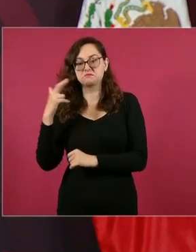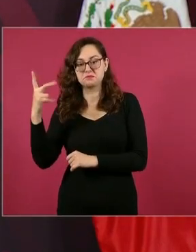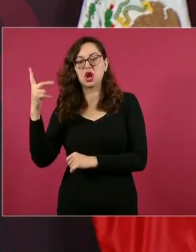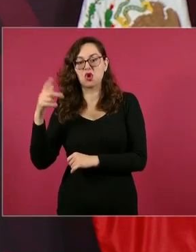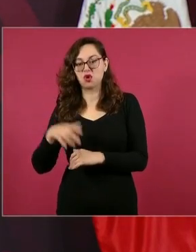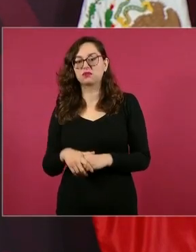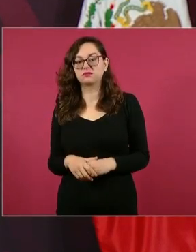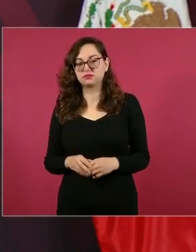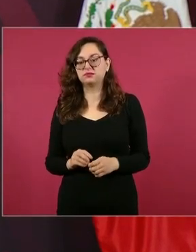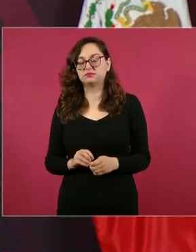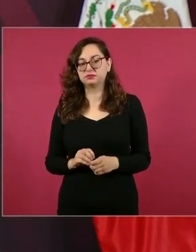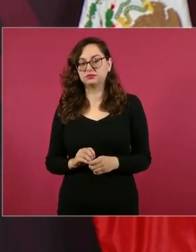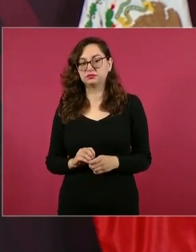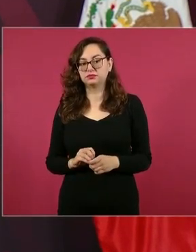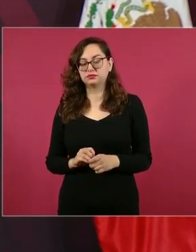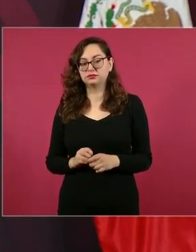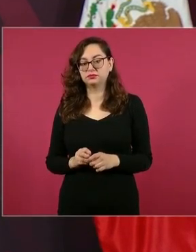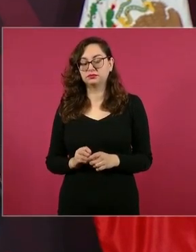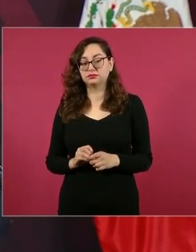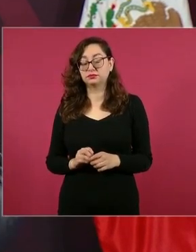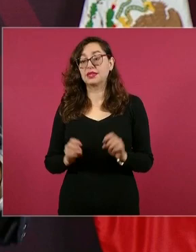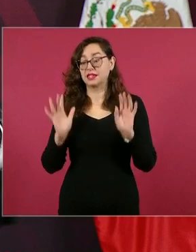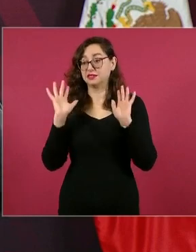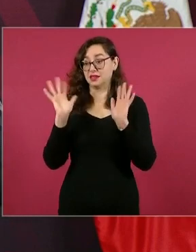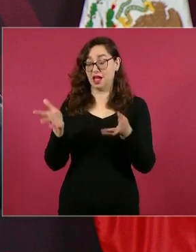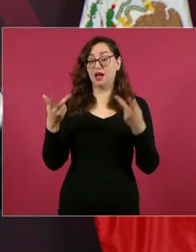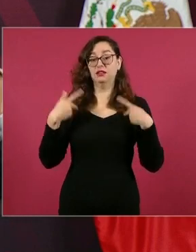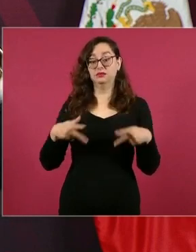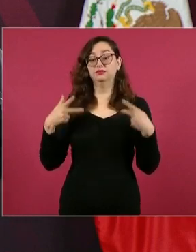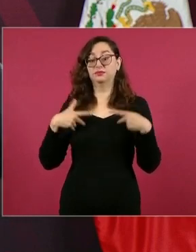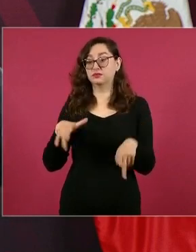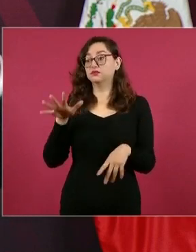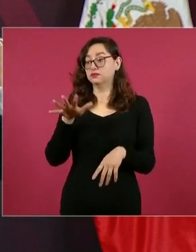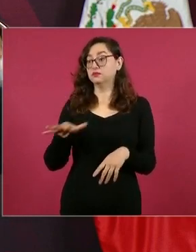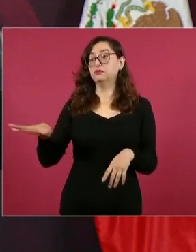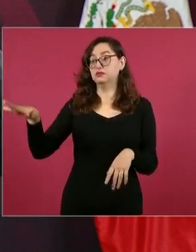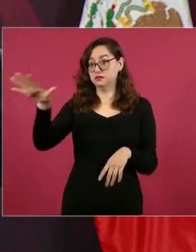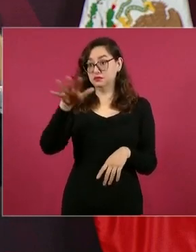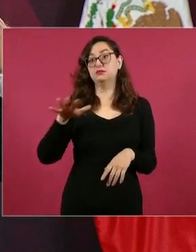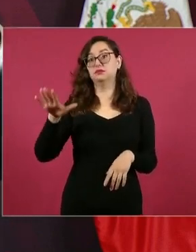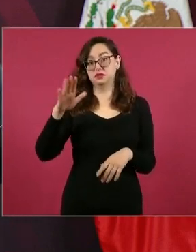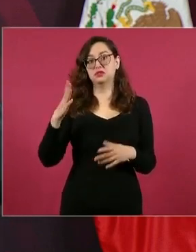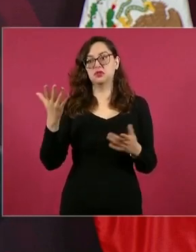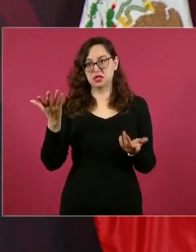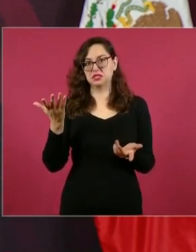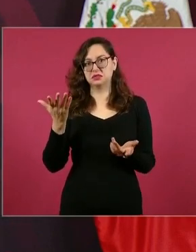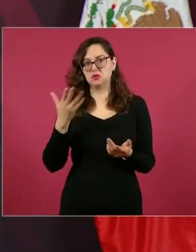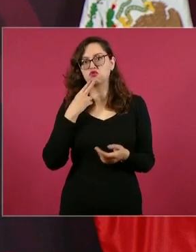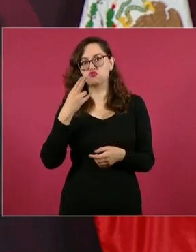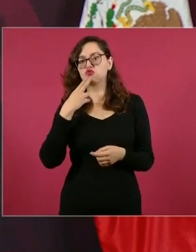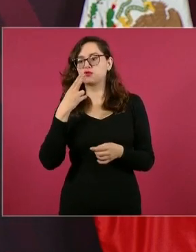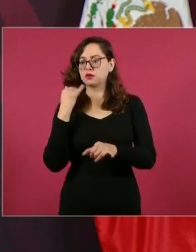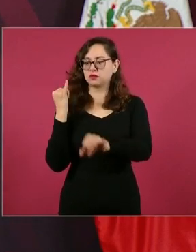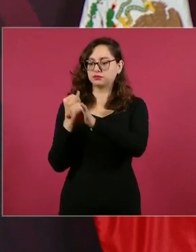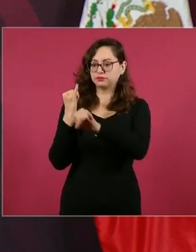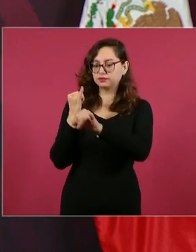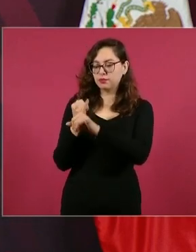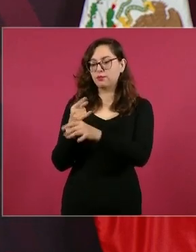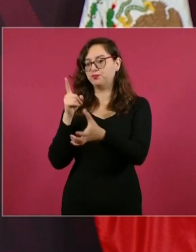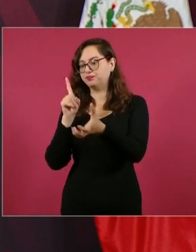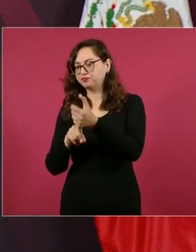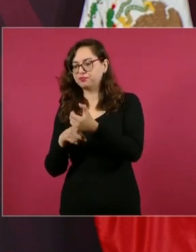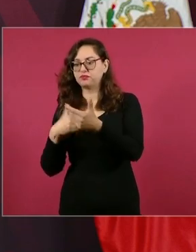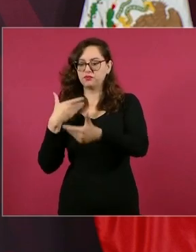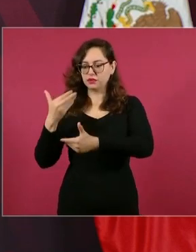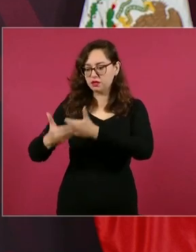los ciudadanos incluso ya se están este agrupando también se